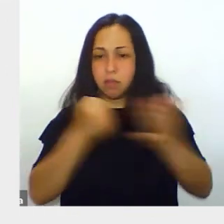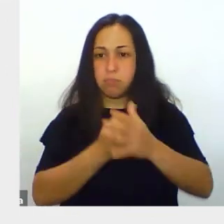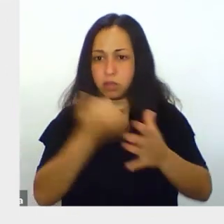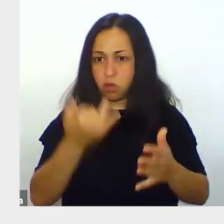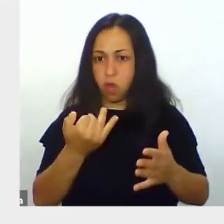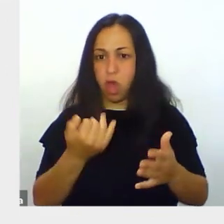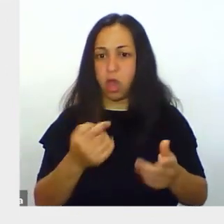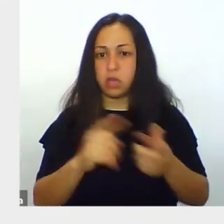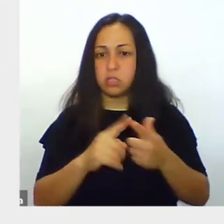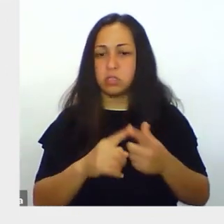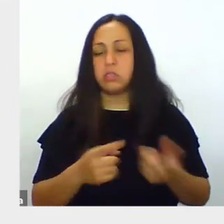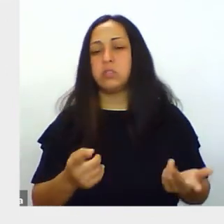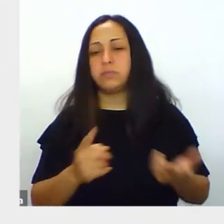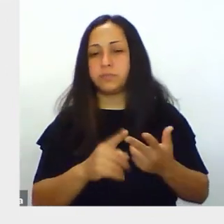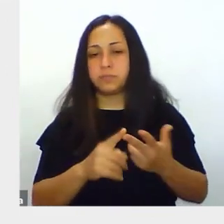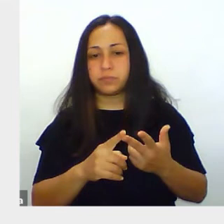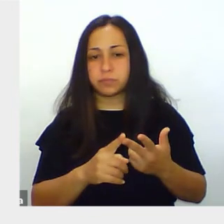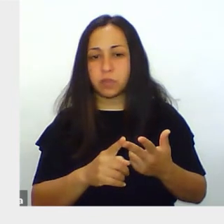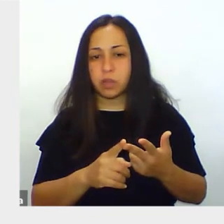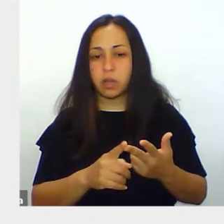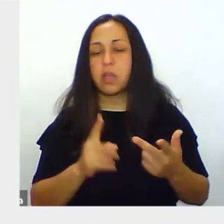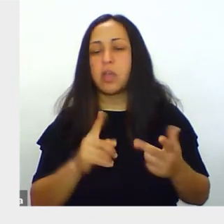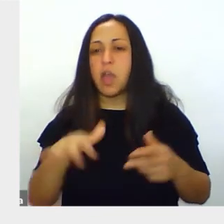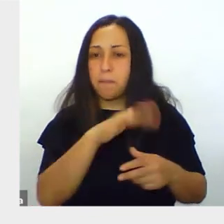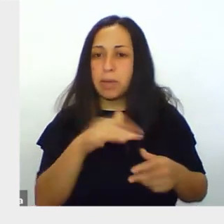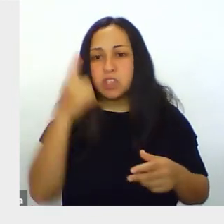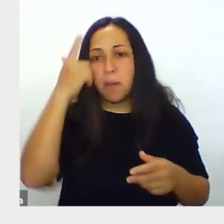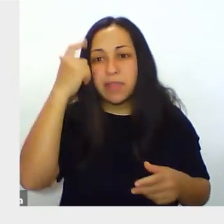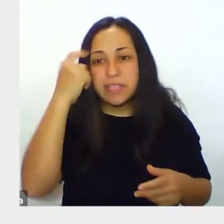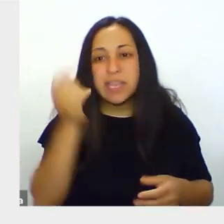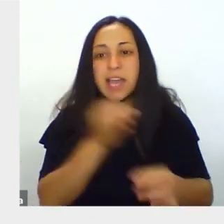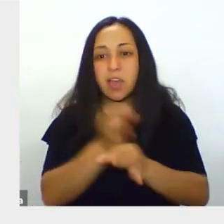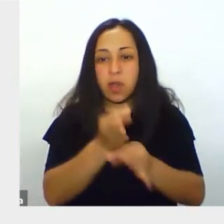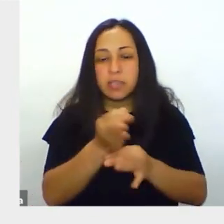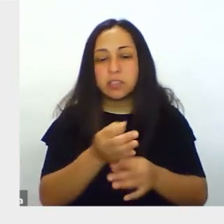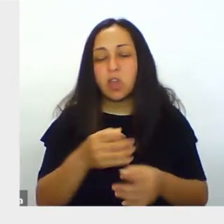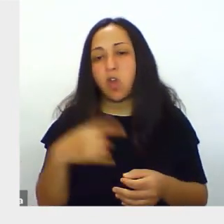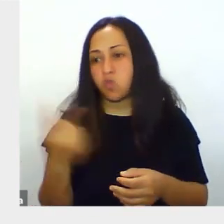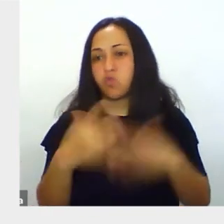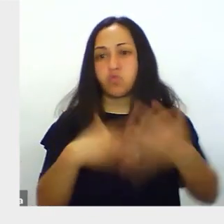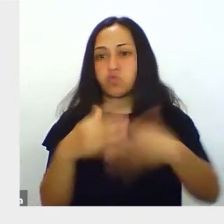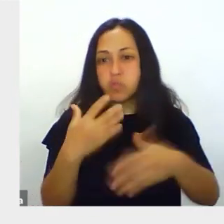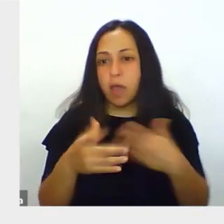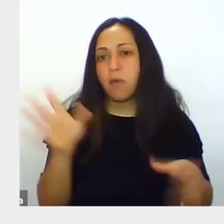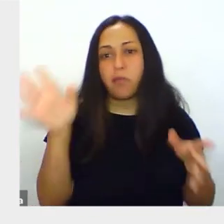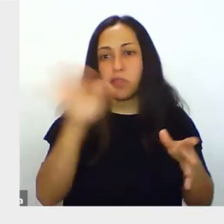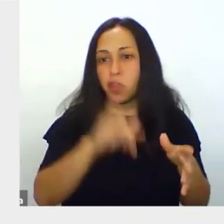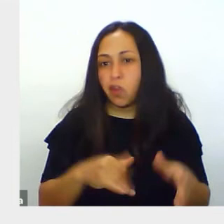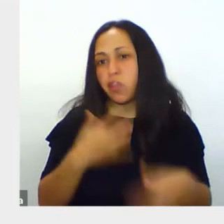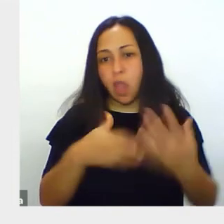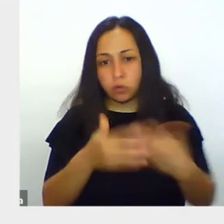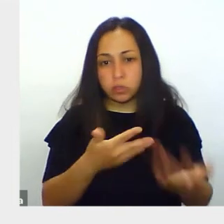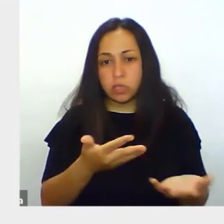nuestra reputación. También es un espacio de aprendizaje y educación muy grande que utilizamos prácticamente a diario la mayoría de las